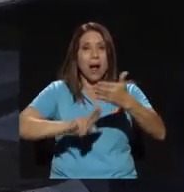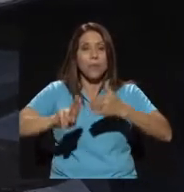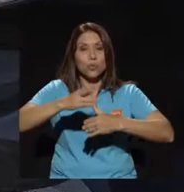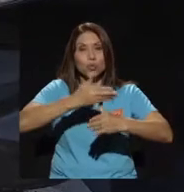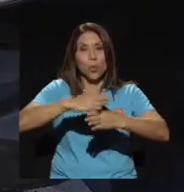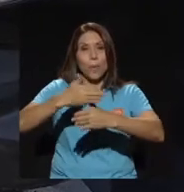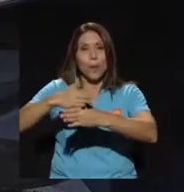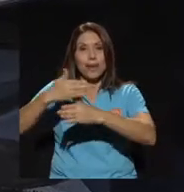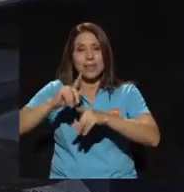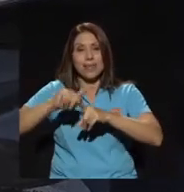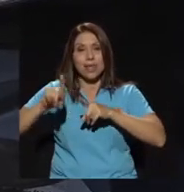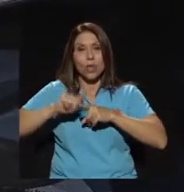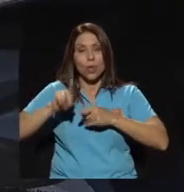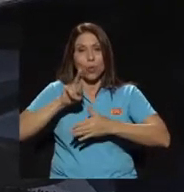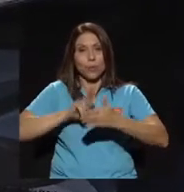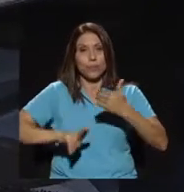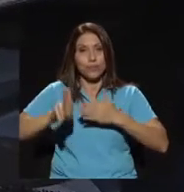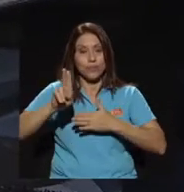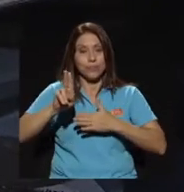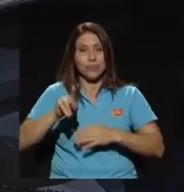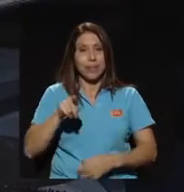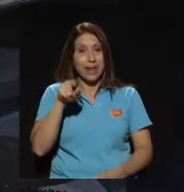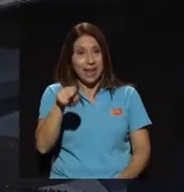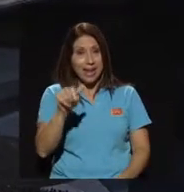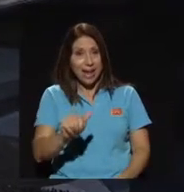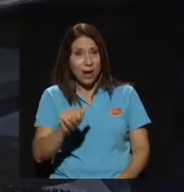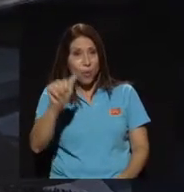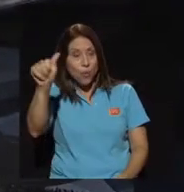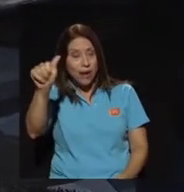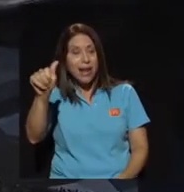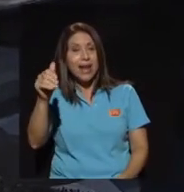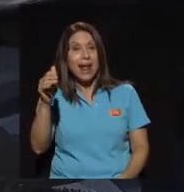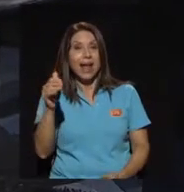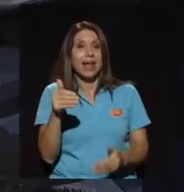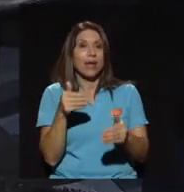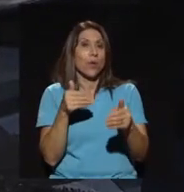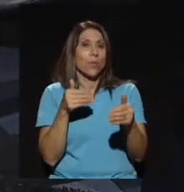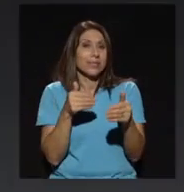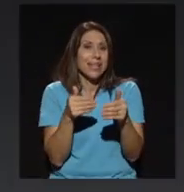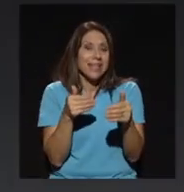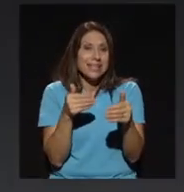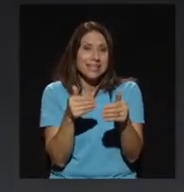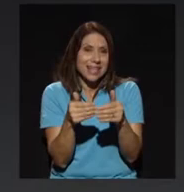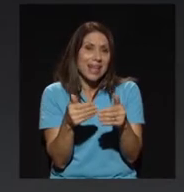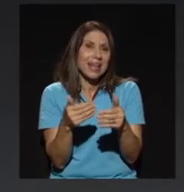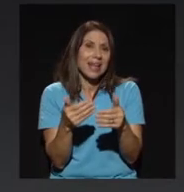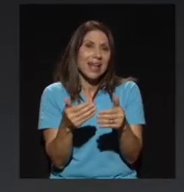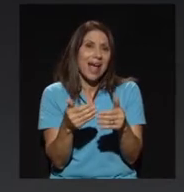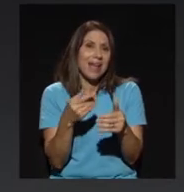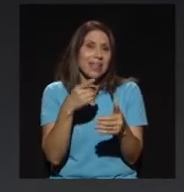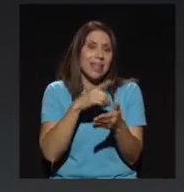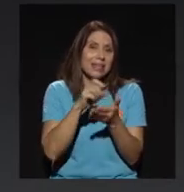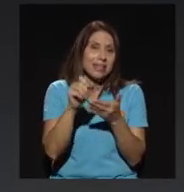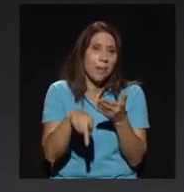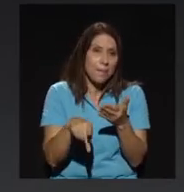En Alajuela, como de alguna manera está tan cerca de entre otras, de San